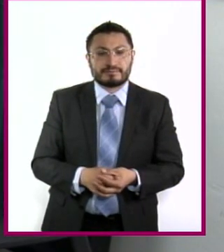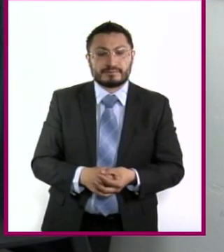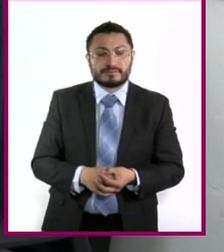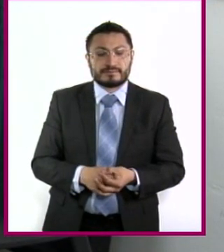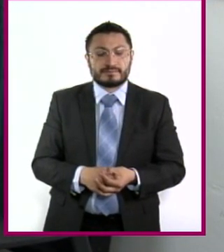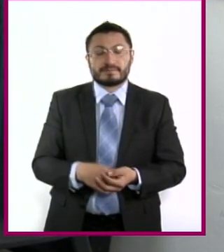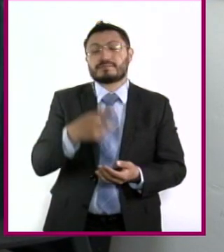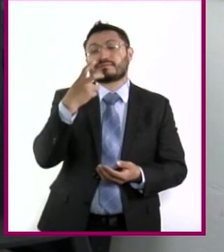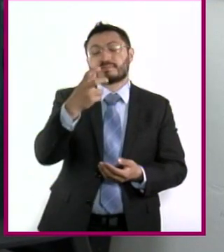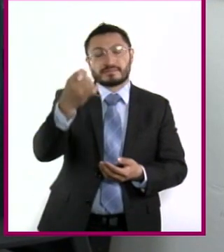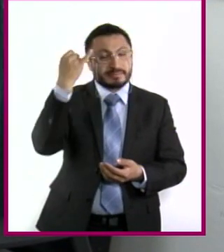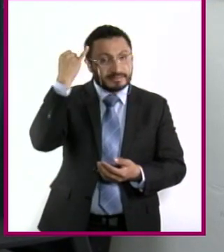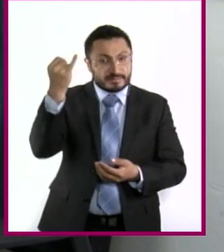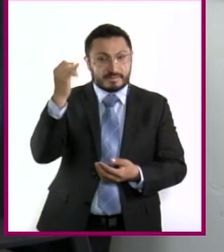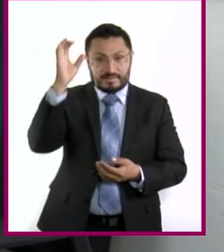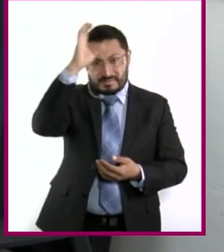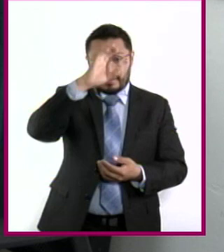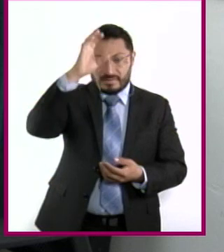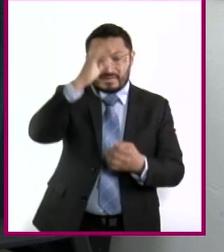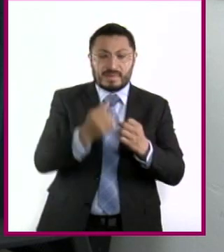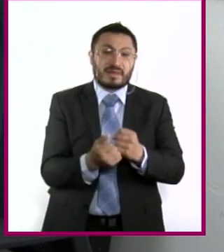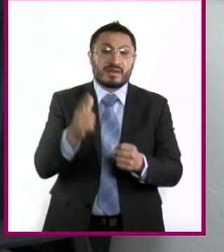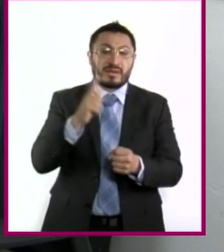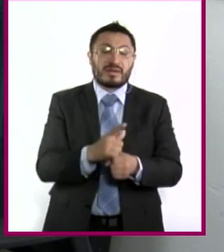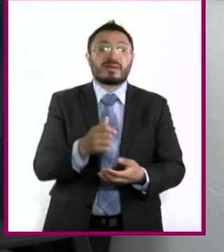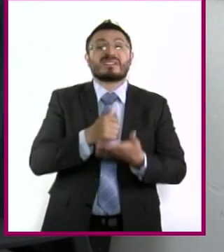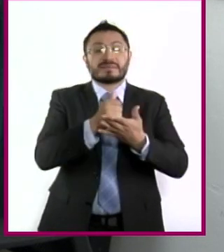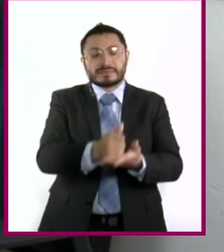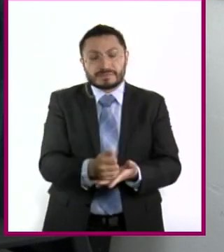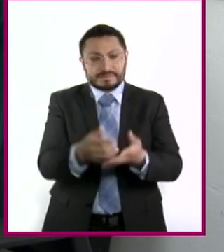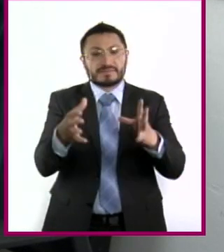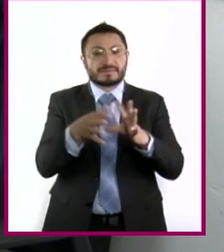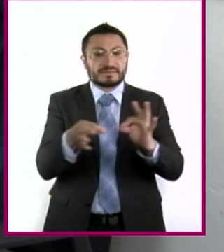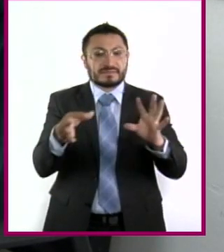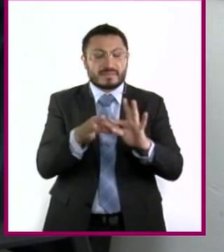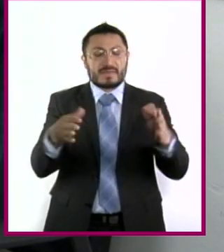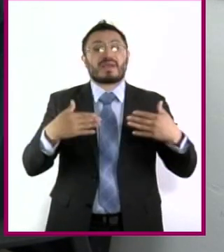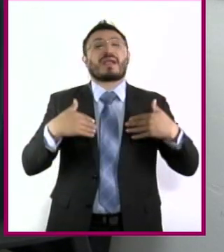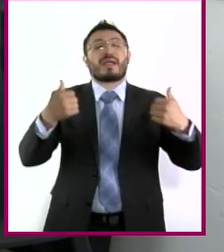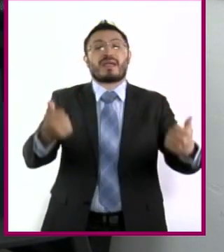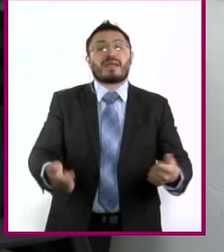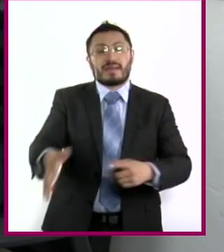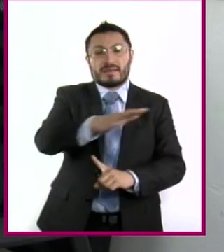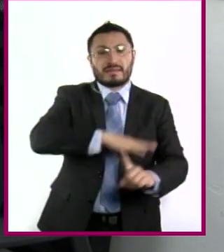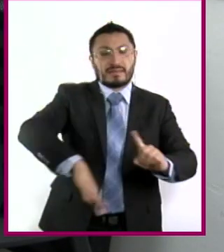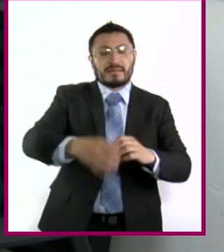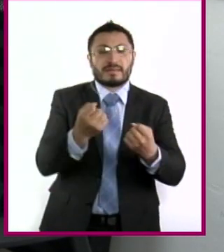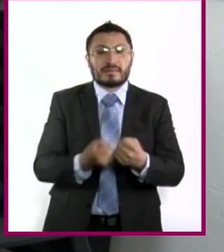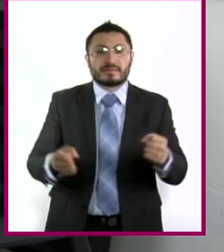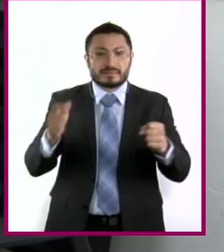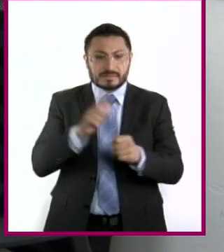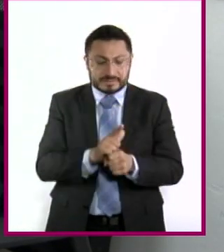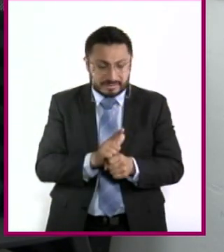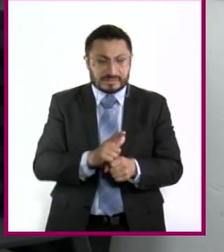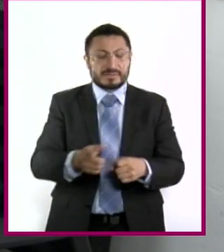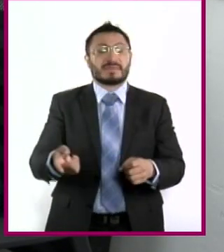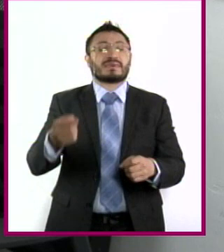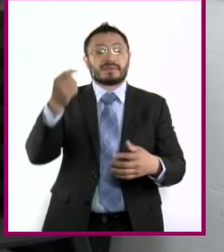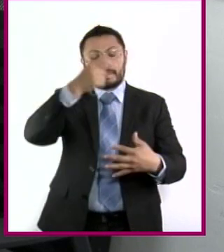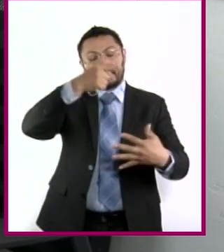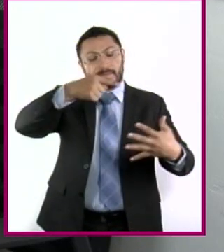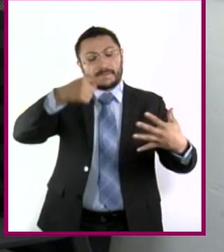Esa es la idea. Las ciencias sociales sirven para explicar el funcionamiento de la sociedad. Para eso toca observar cada fenómeno, analizarlo